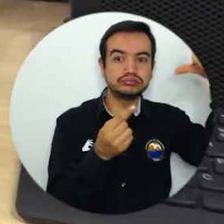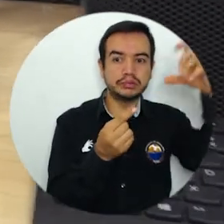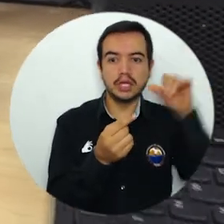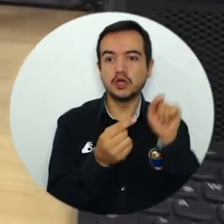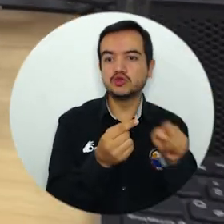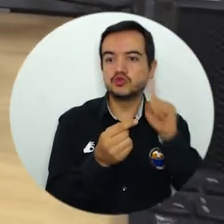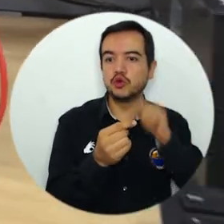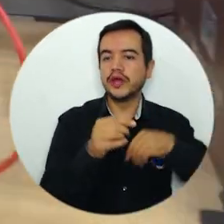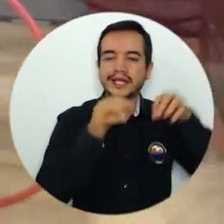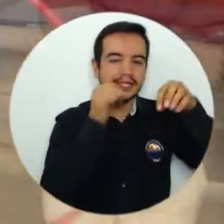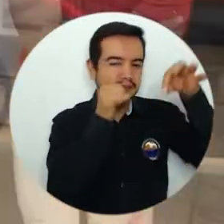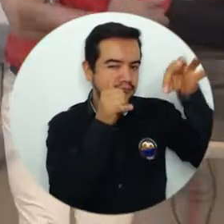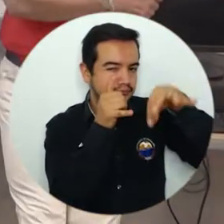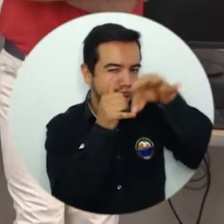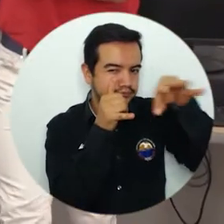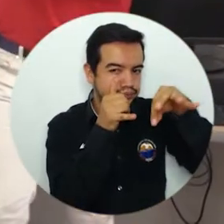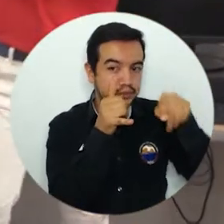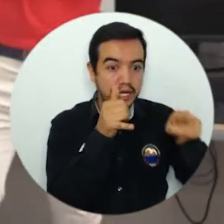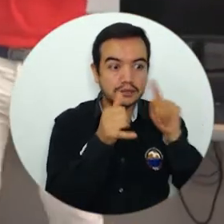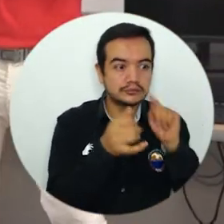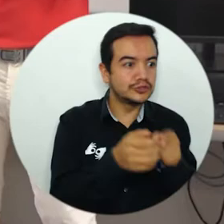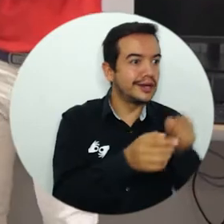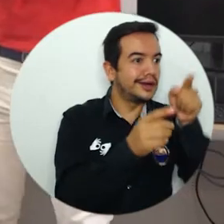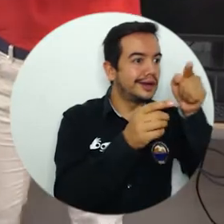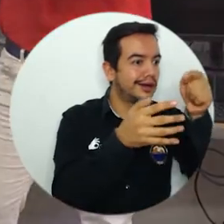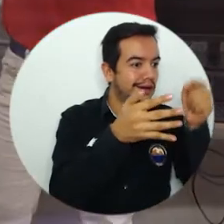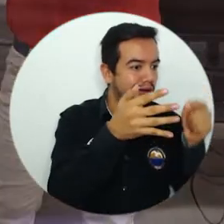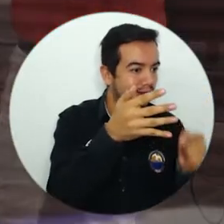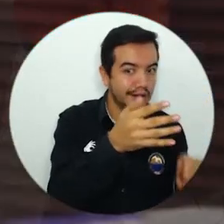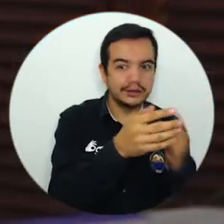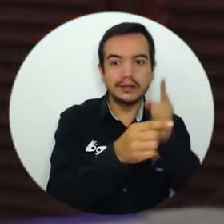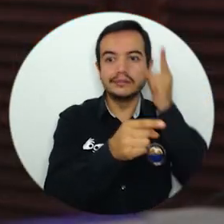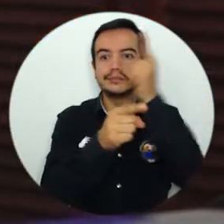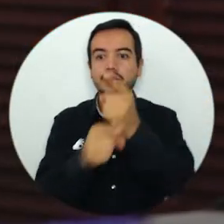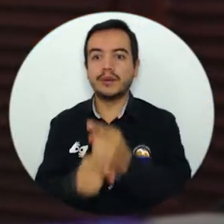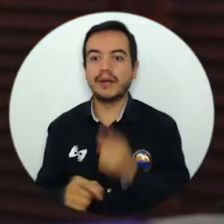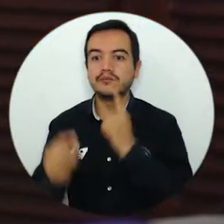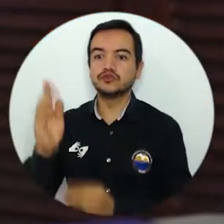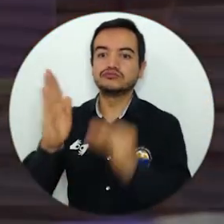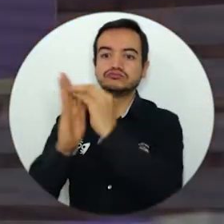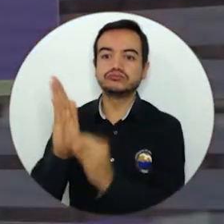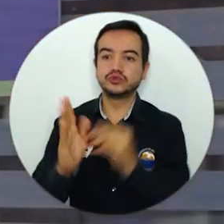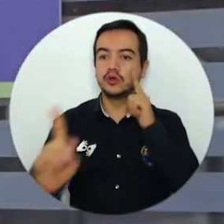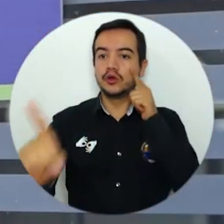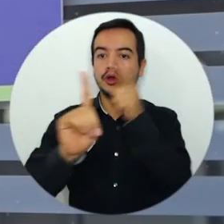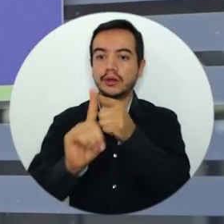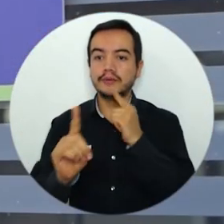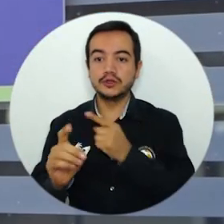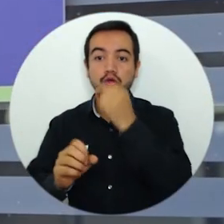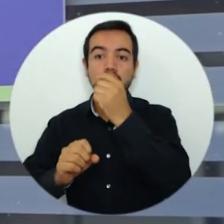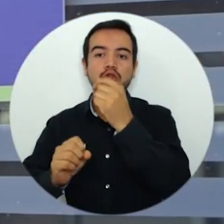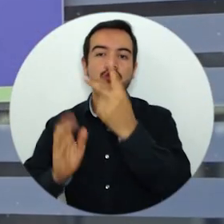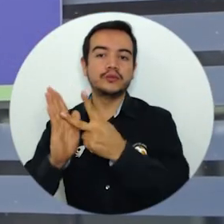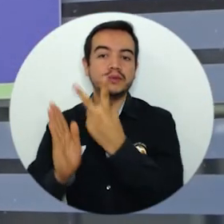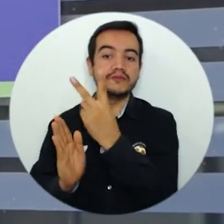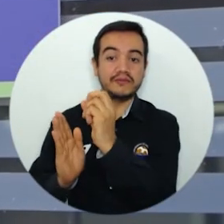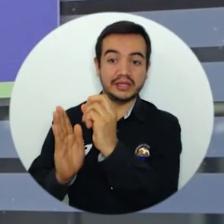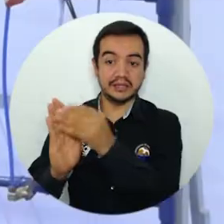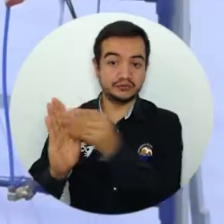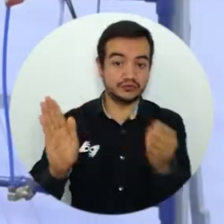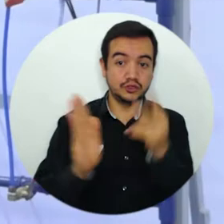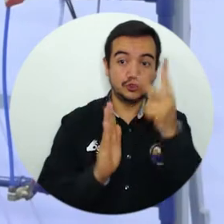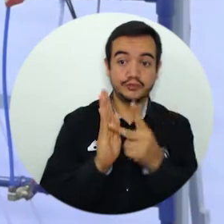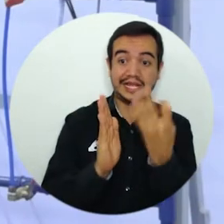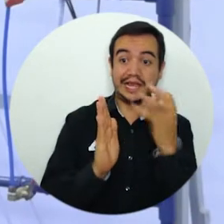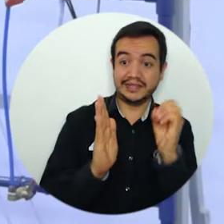de Ingeniería Electrónica, se da cumplimiento a las metas consignadas en el Plan de Desarrollo Universitario 2020-2030.